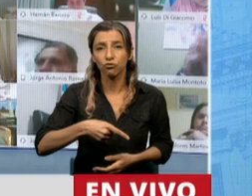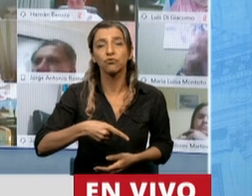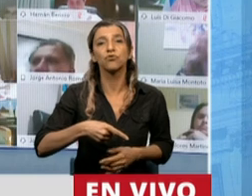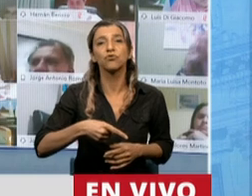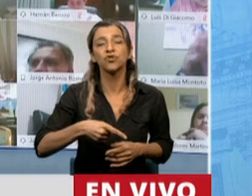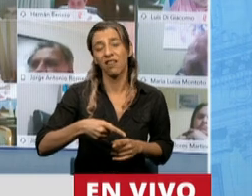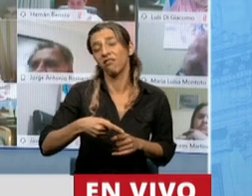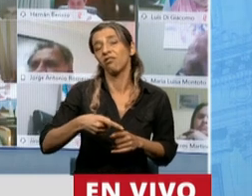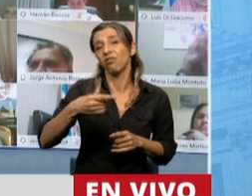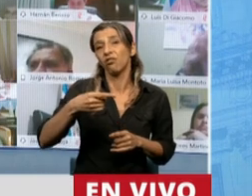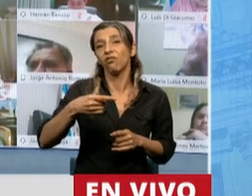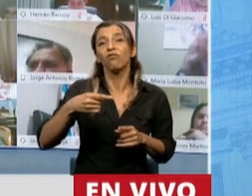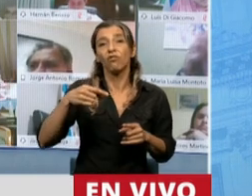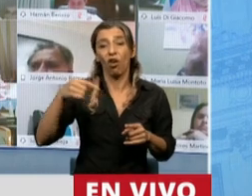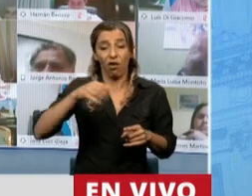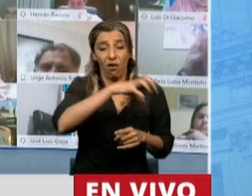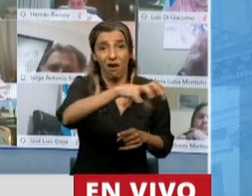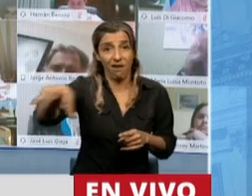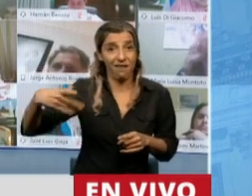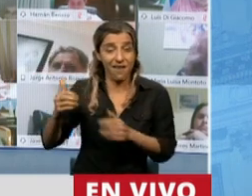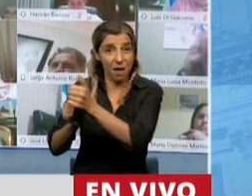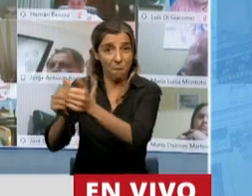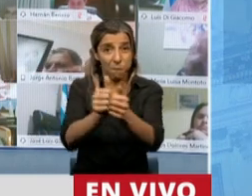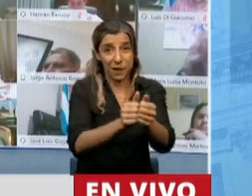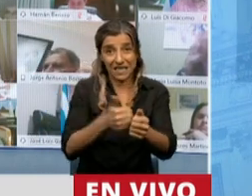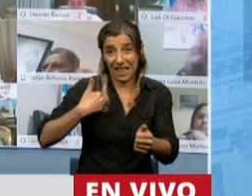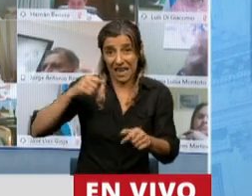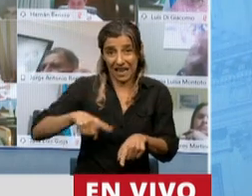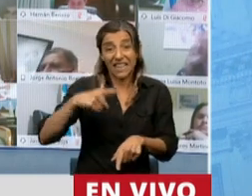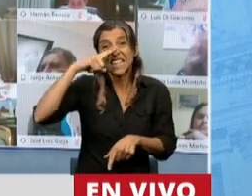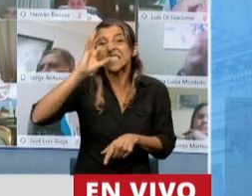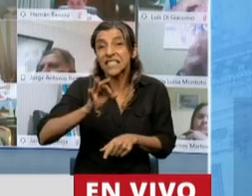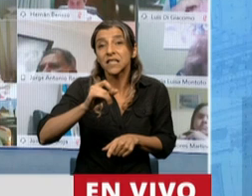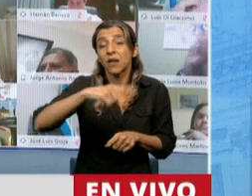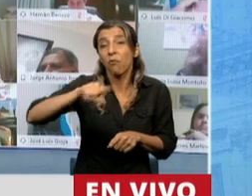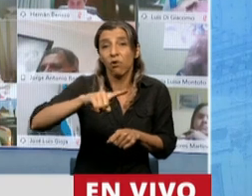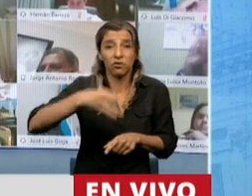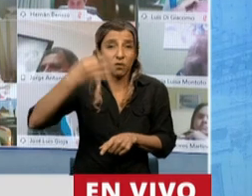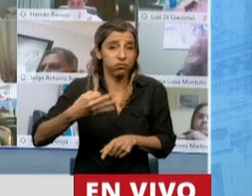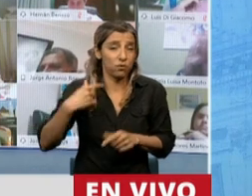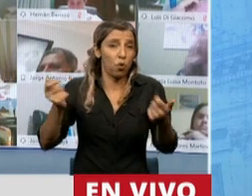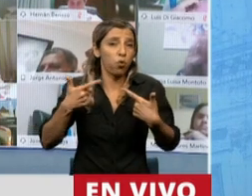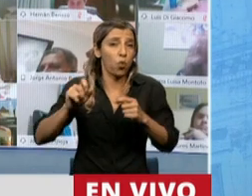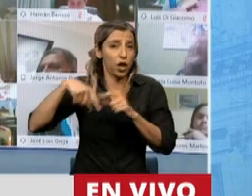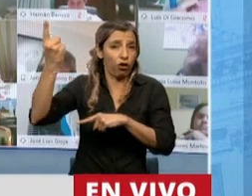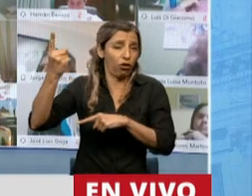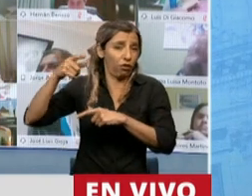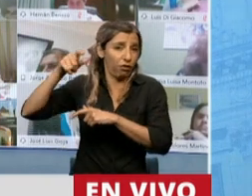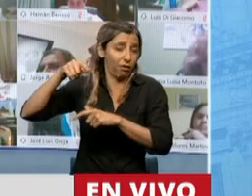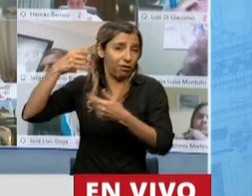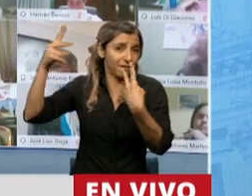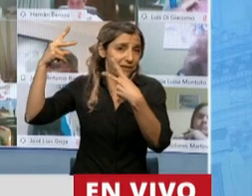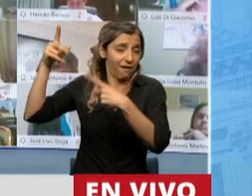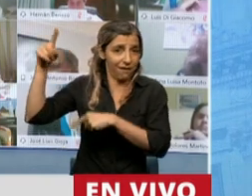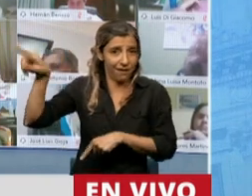principales empresas de nuestro país son extranjeras y giran ganancia a su casas matrices en